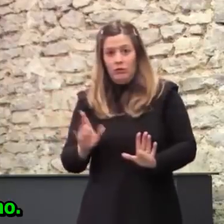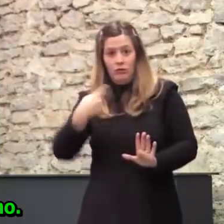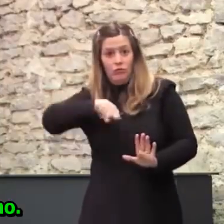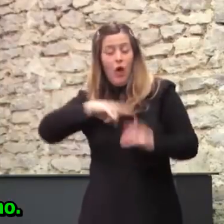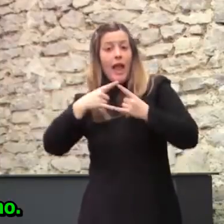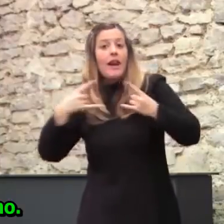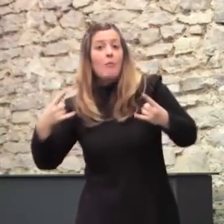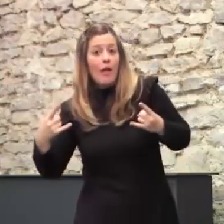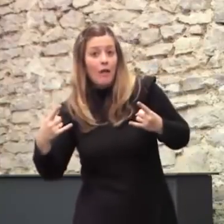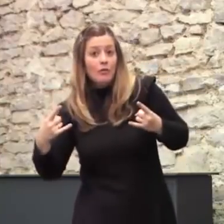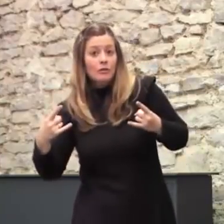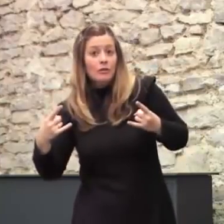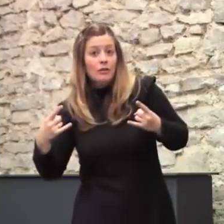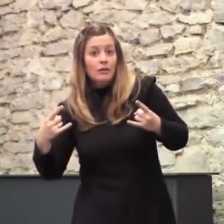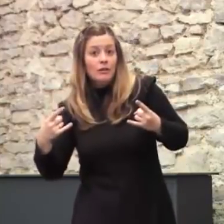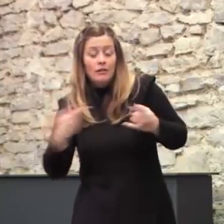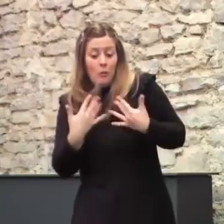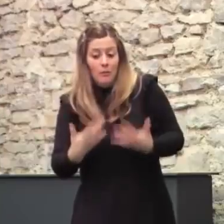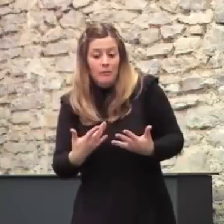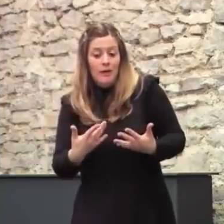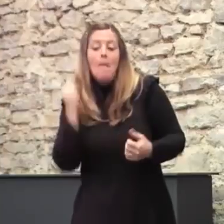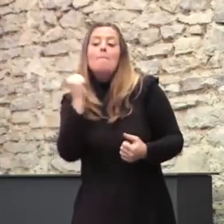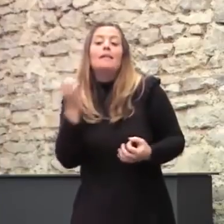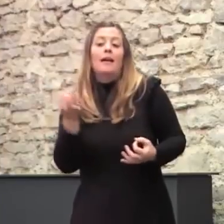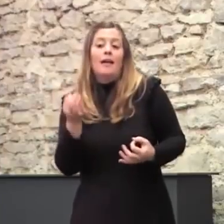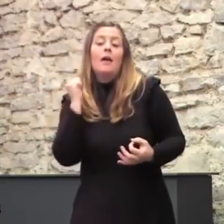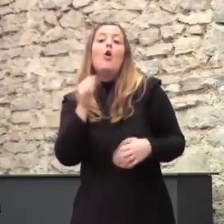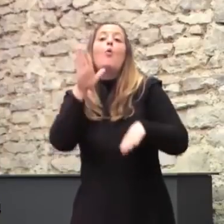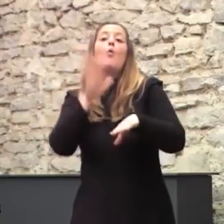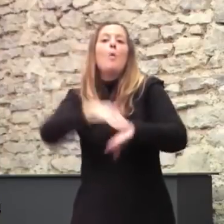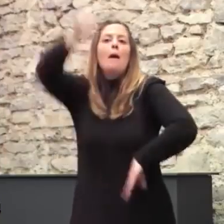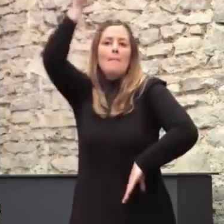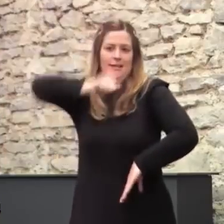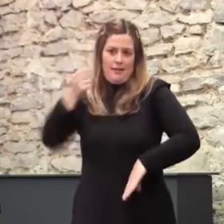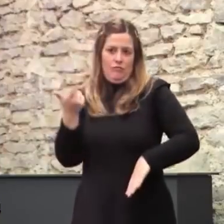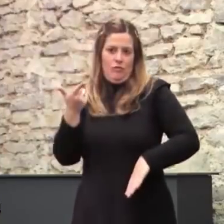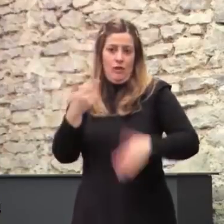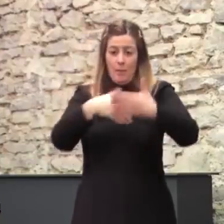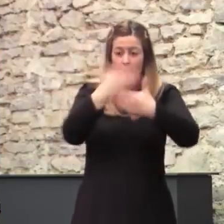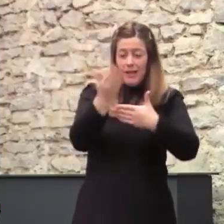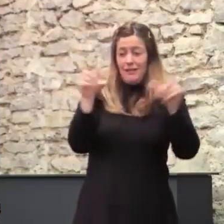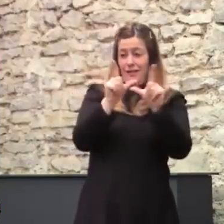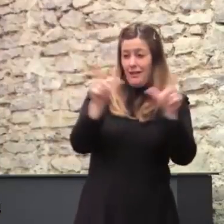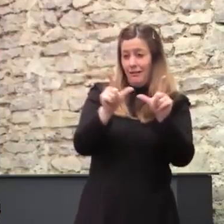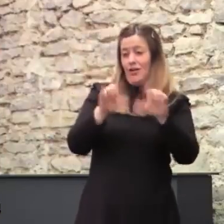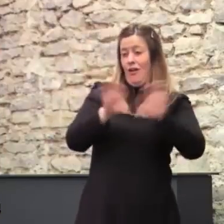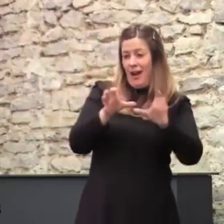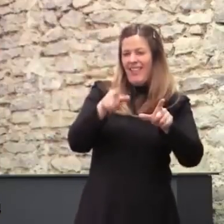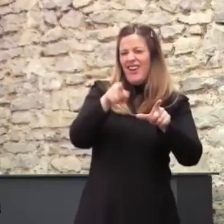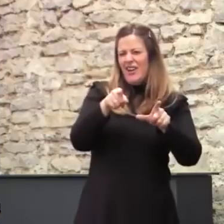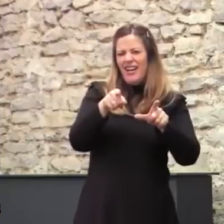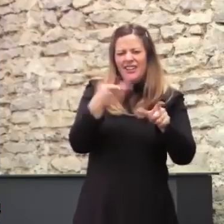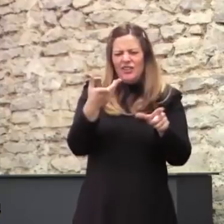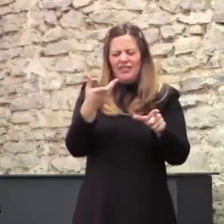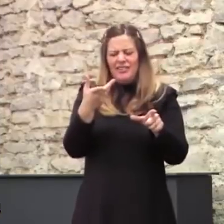lo que mata es el machismo, y eso a la prensa, por ejemplo, en términos generales les cuesta mucho, ¿no? Entender